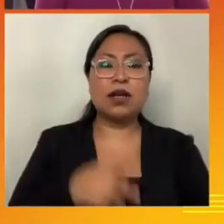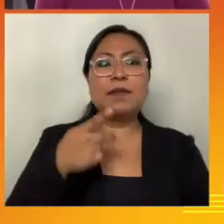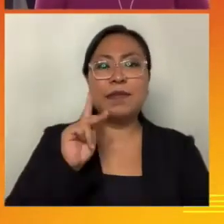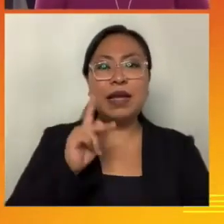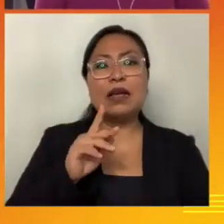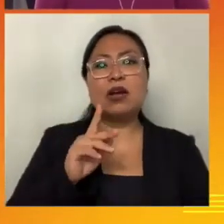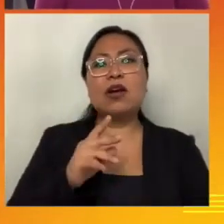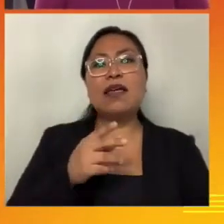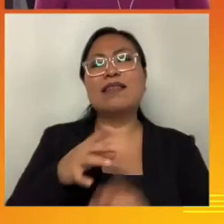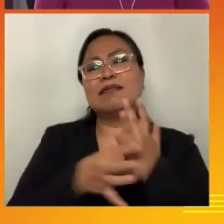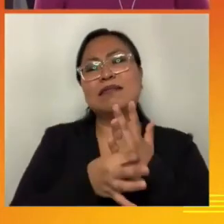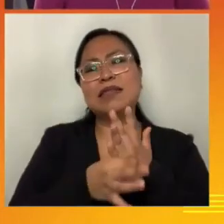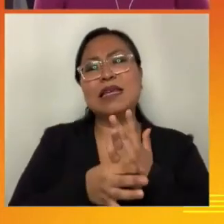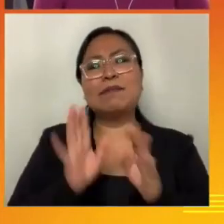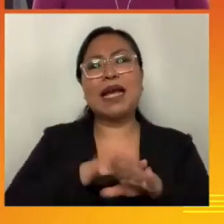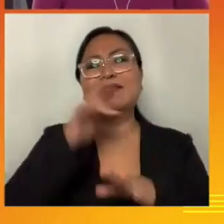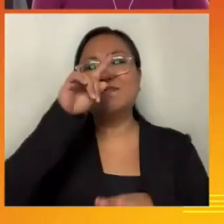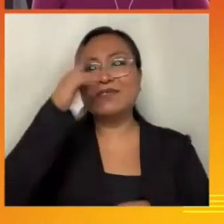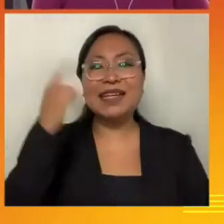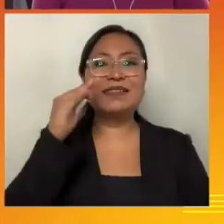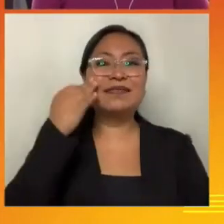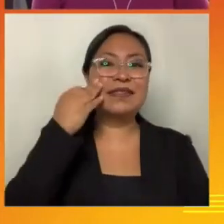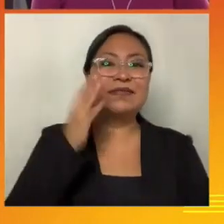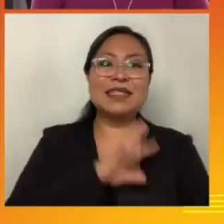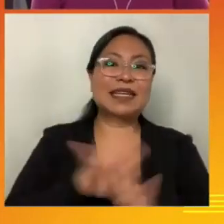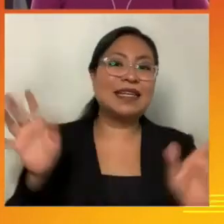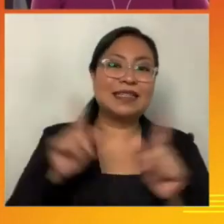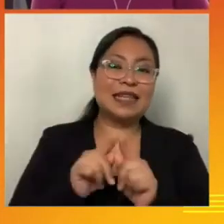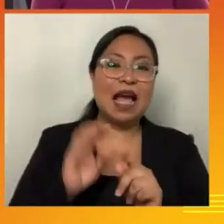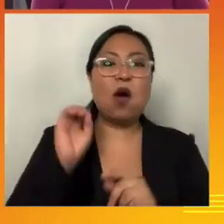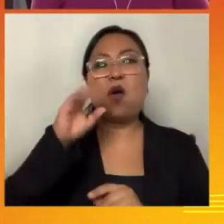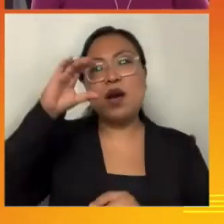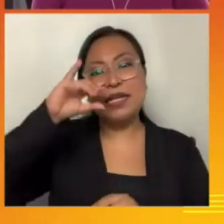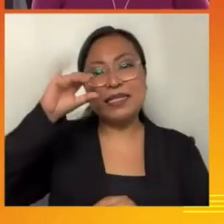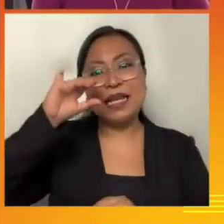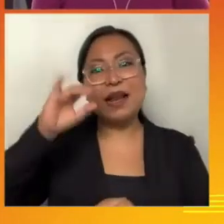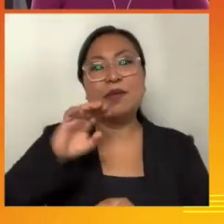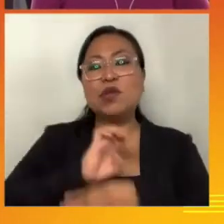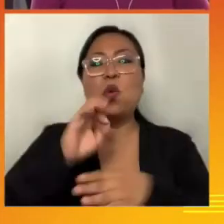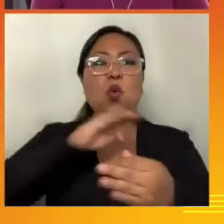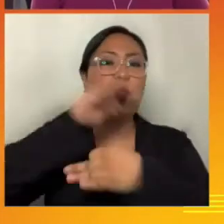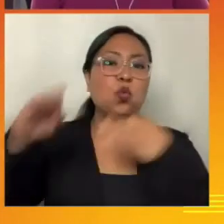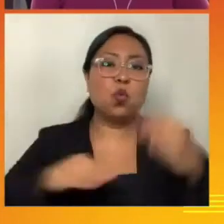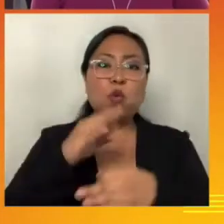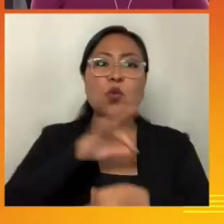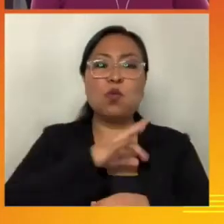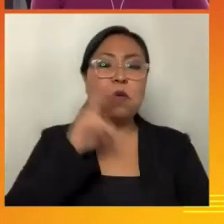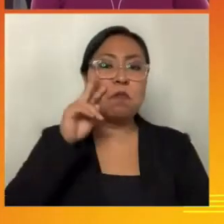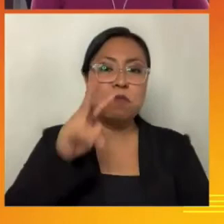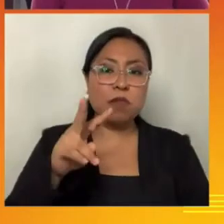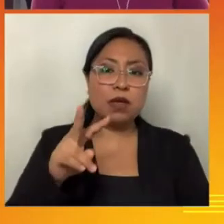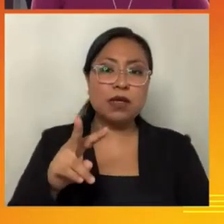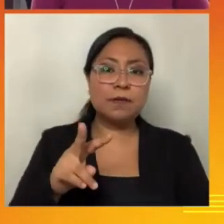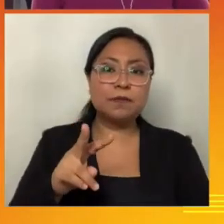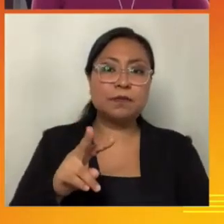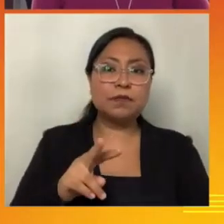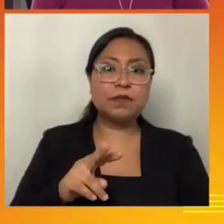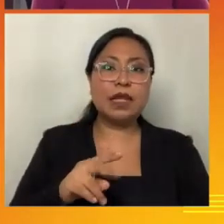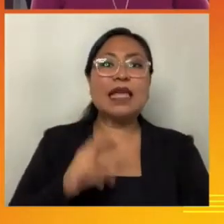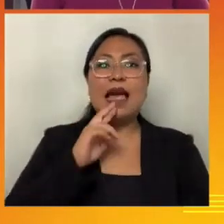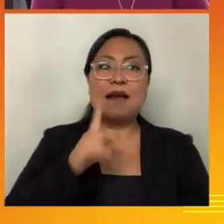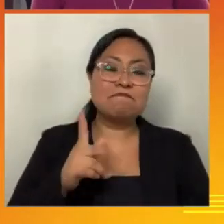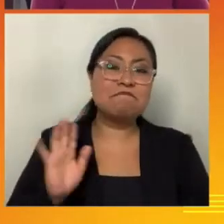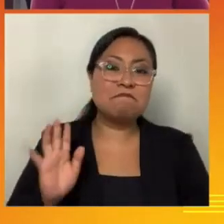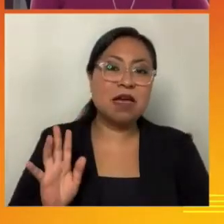fácil porque una página, un perfil de Instagram, Facebook, pues cualquiera puede abrirlo y estamos como que muy